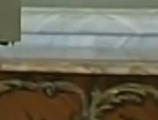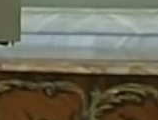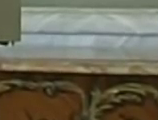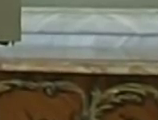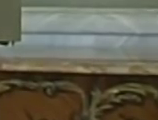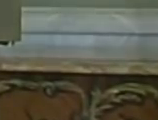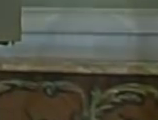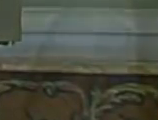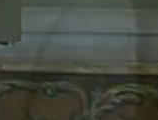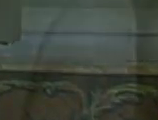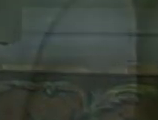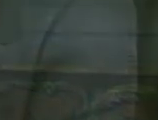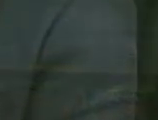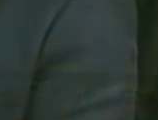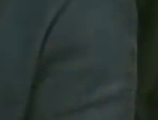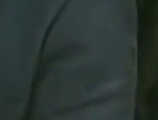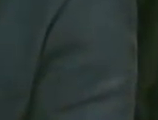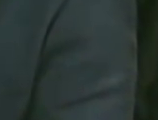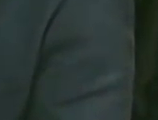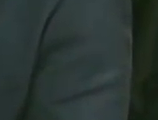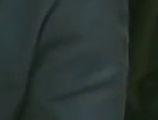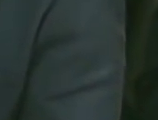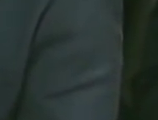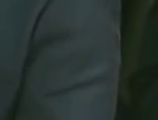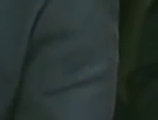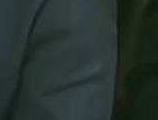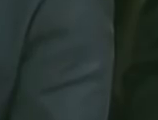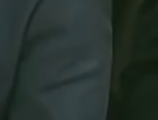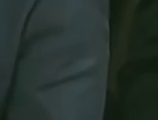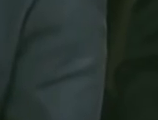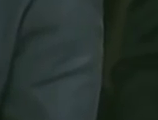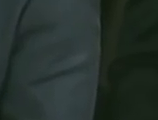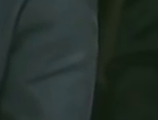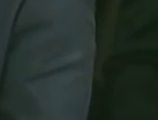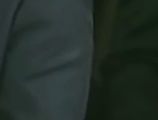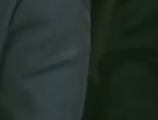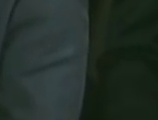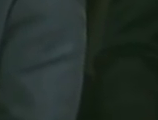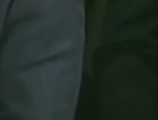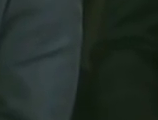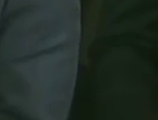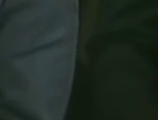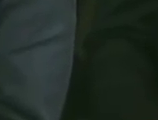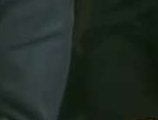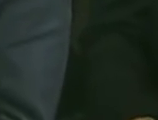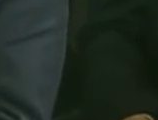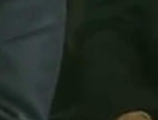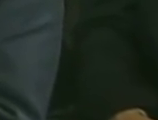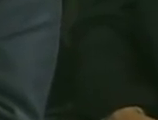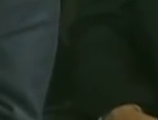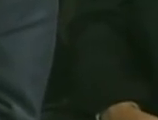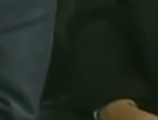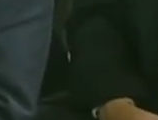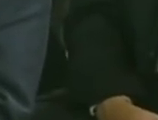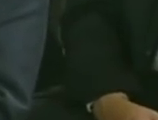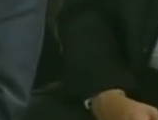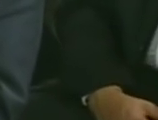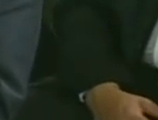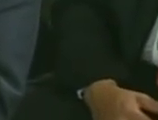nivel militar, económico, político, comercial y cultural. En todos los campos, en todos los sectores, podemos ir mejorando